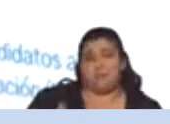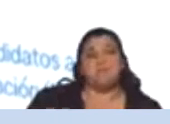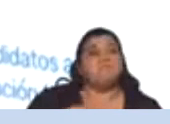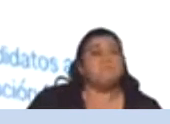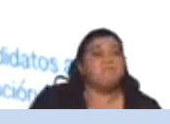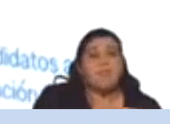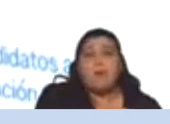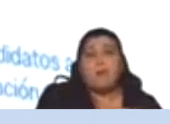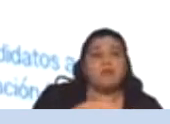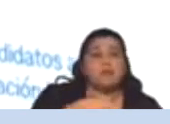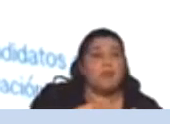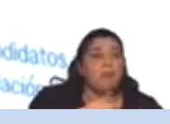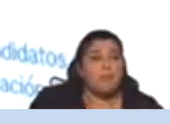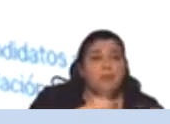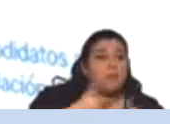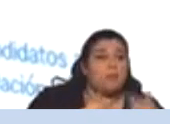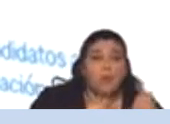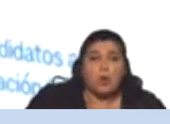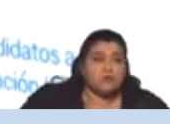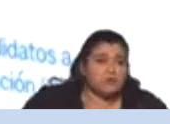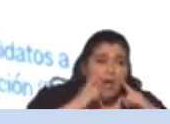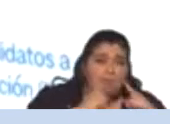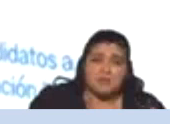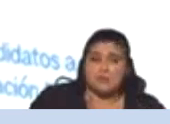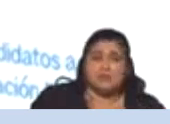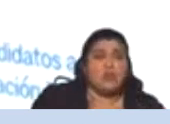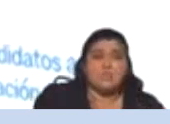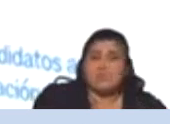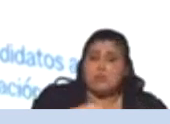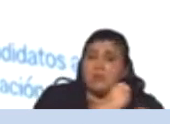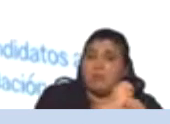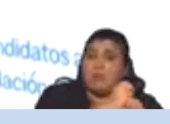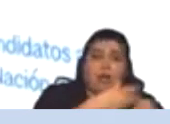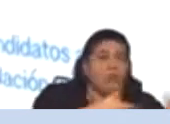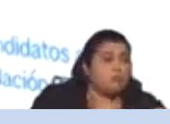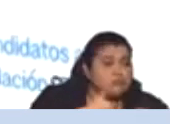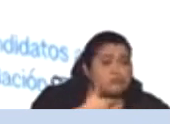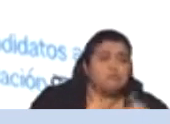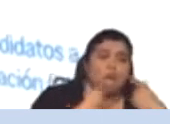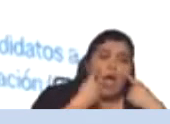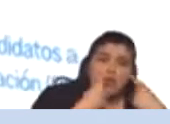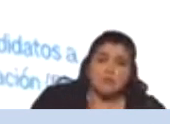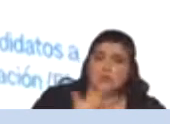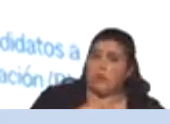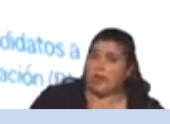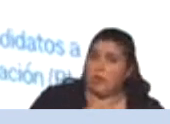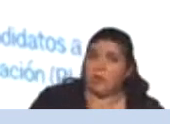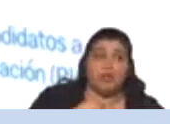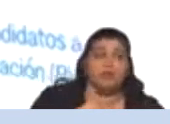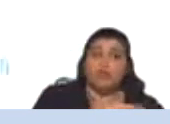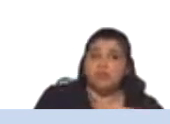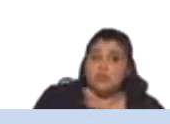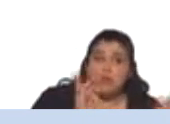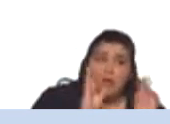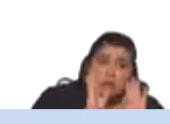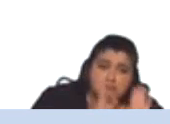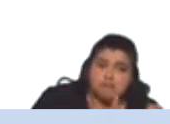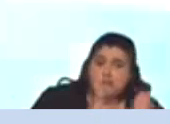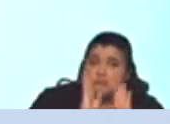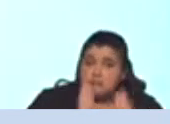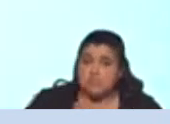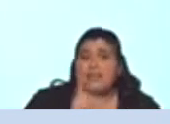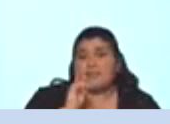empresariado así como tiene que escuchar las demandas de los sectores trabajadores el de los sectores sociales también tiene que